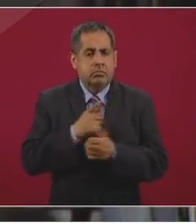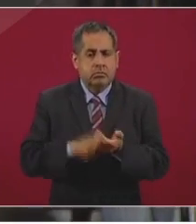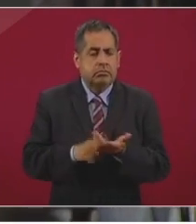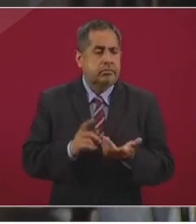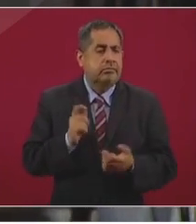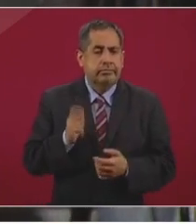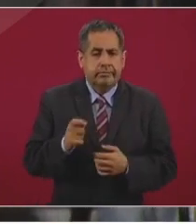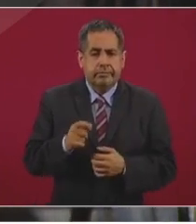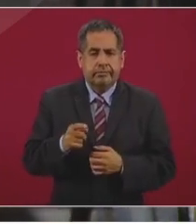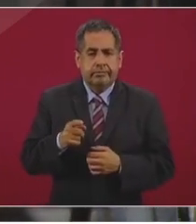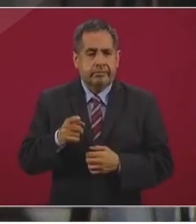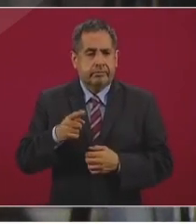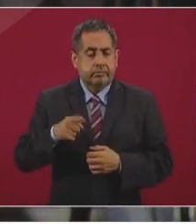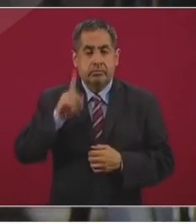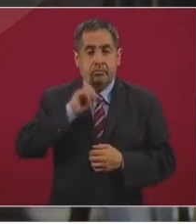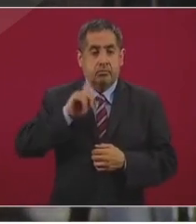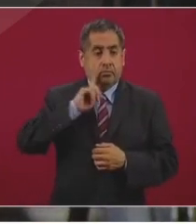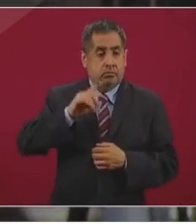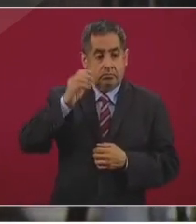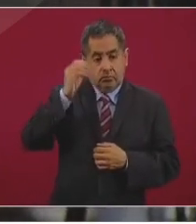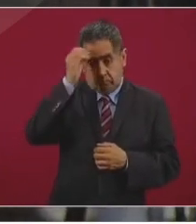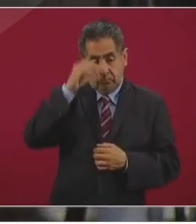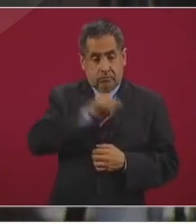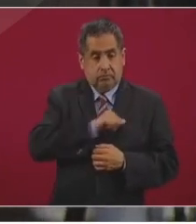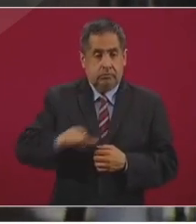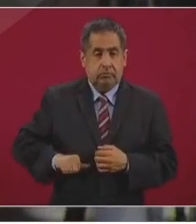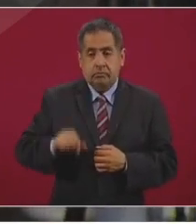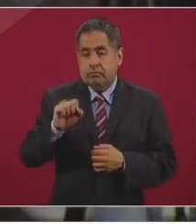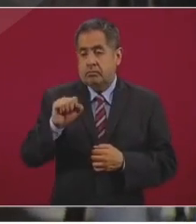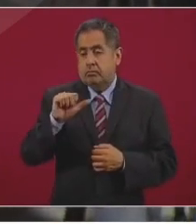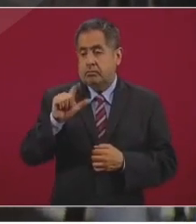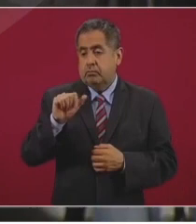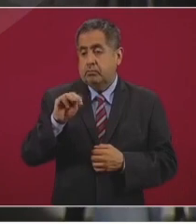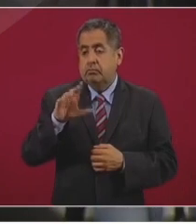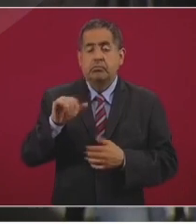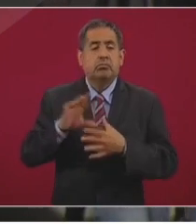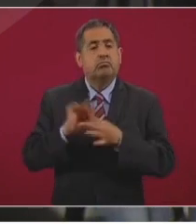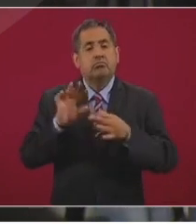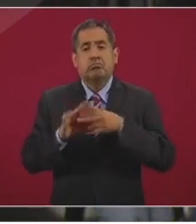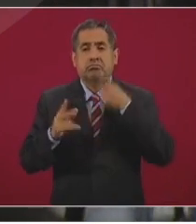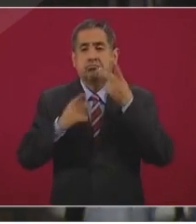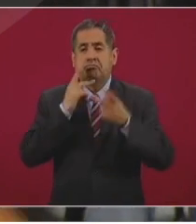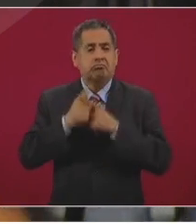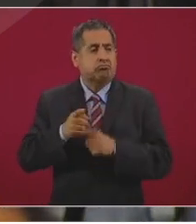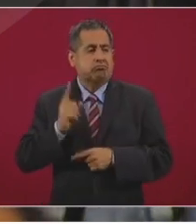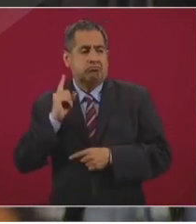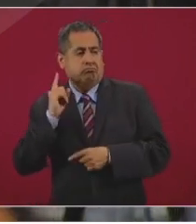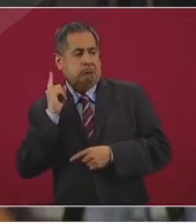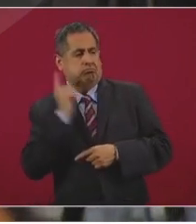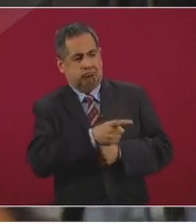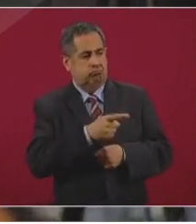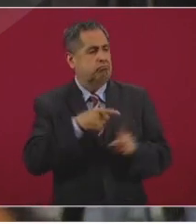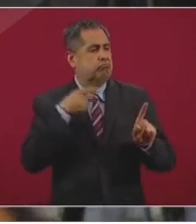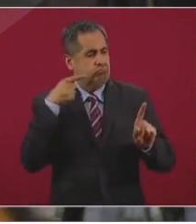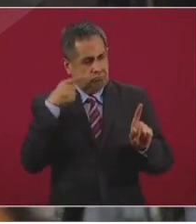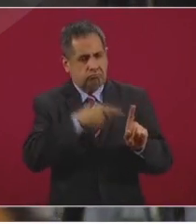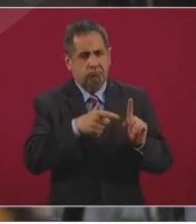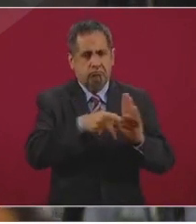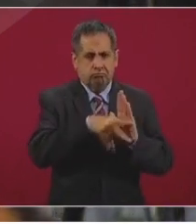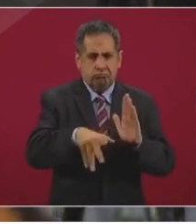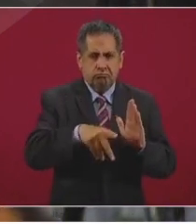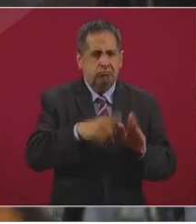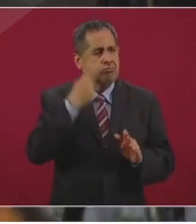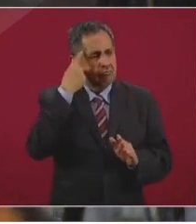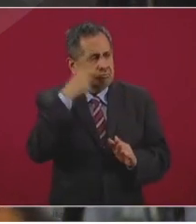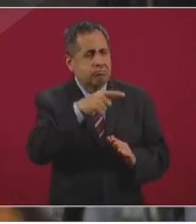la opinión de la alcaldesa de Salamanca, la morenista Beatriz Hernández, quien culpó al periodista por haber